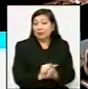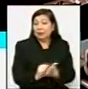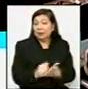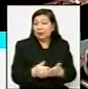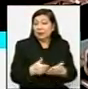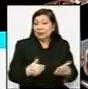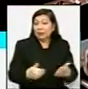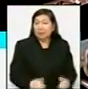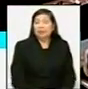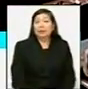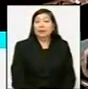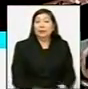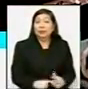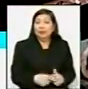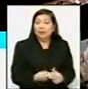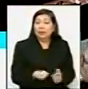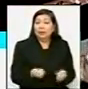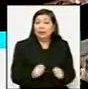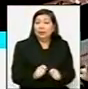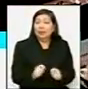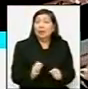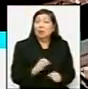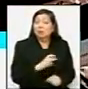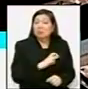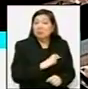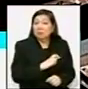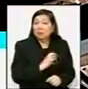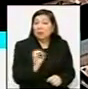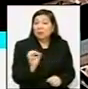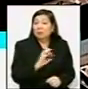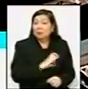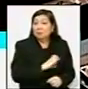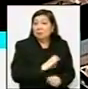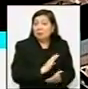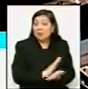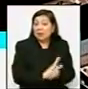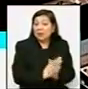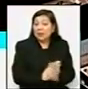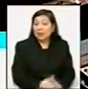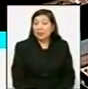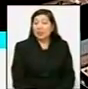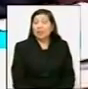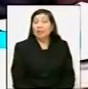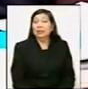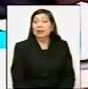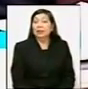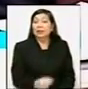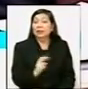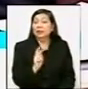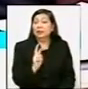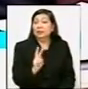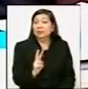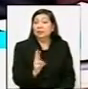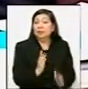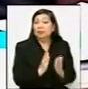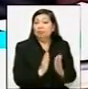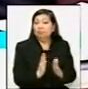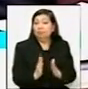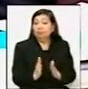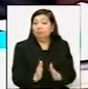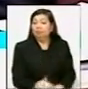de el inicio de un proceso, con primarias o sin primarias, se detecta que esa